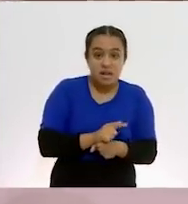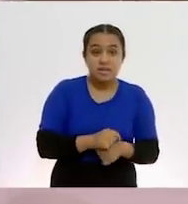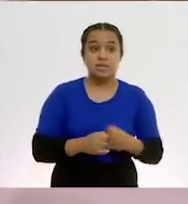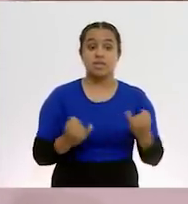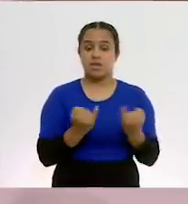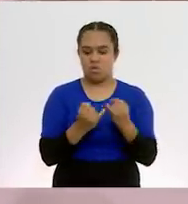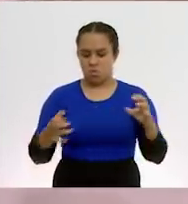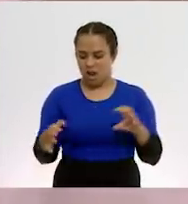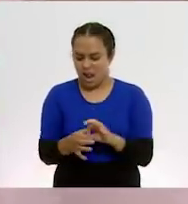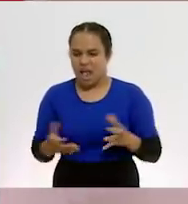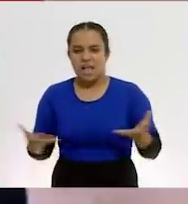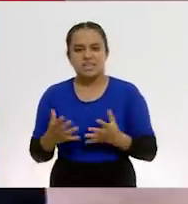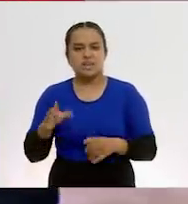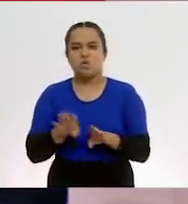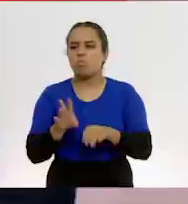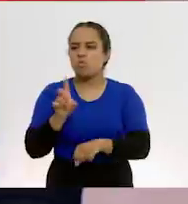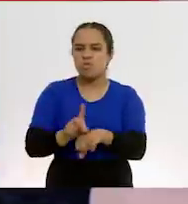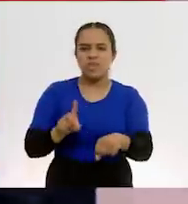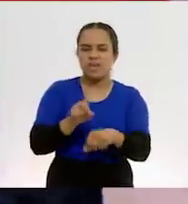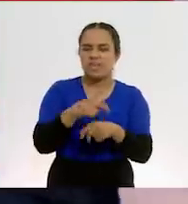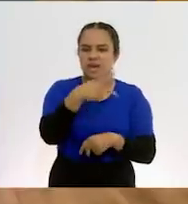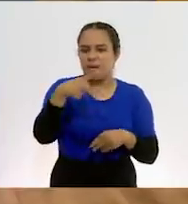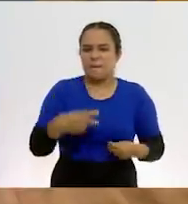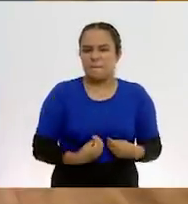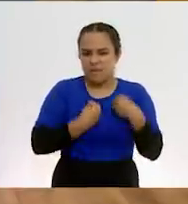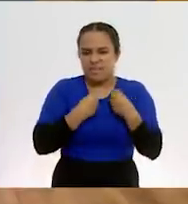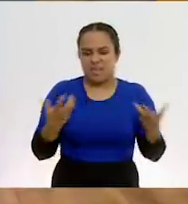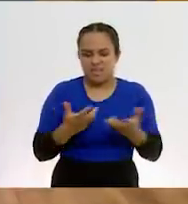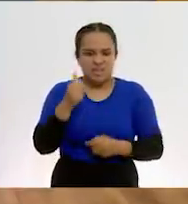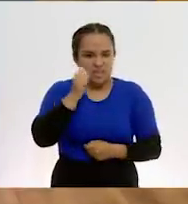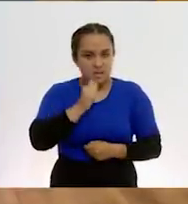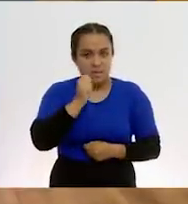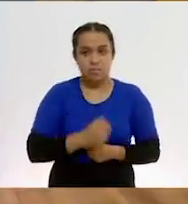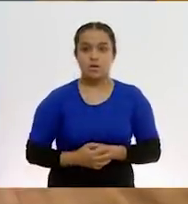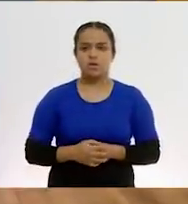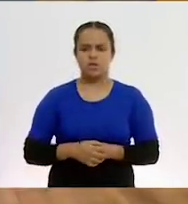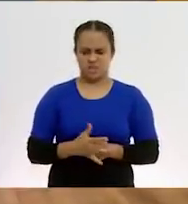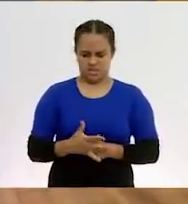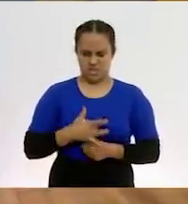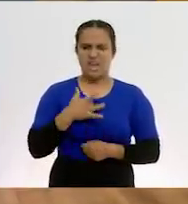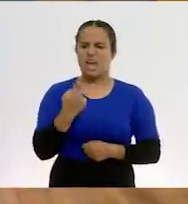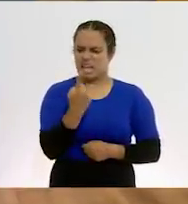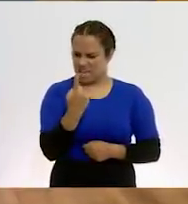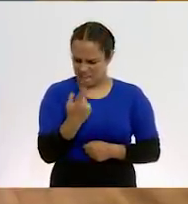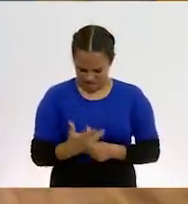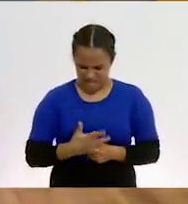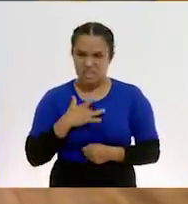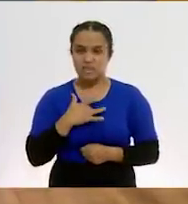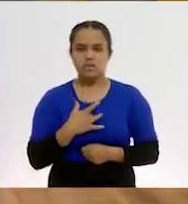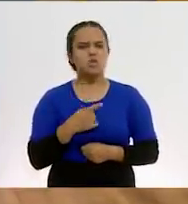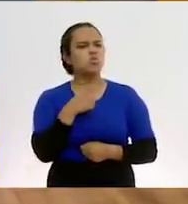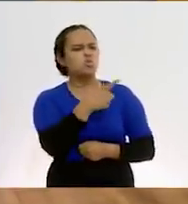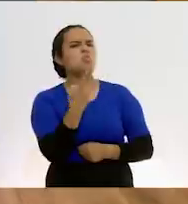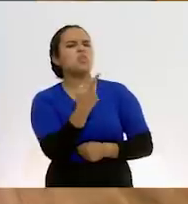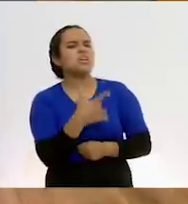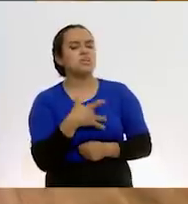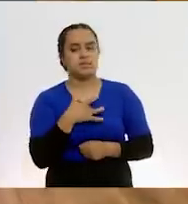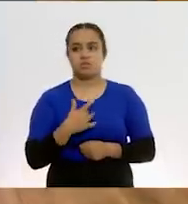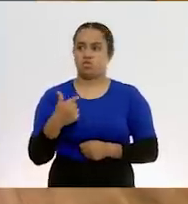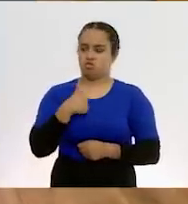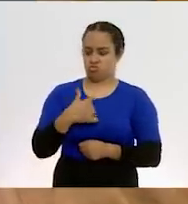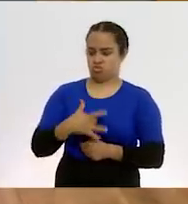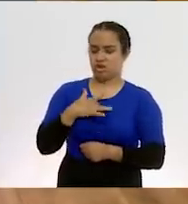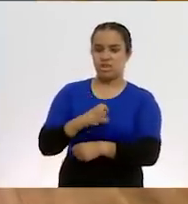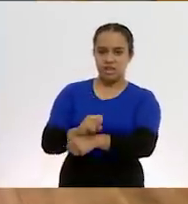las relacionamos con acciones de la vida cotidiana. ¿Qué sentí? ¿Qué sentiste, Mariana? Yo sentí mis